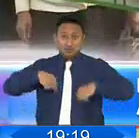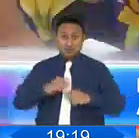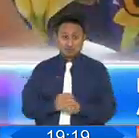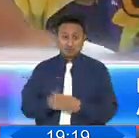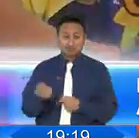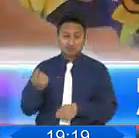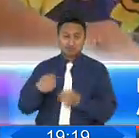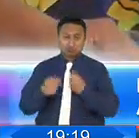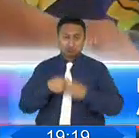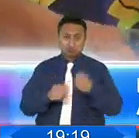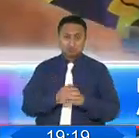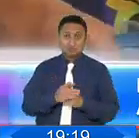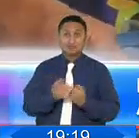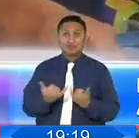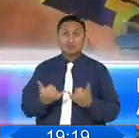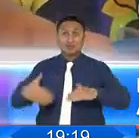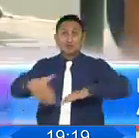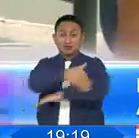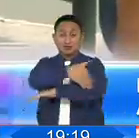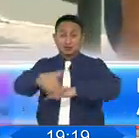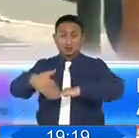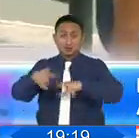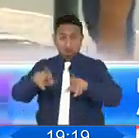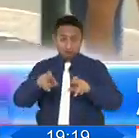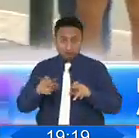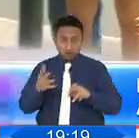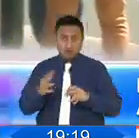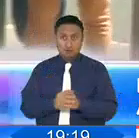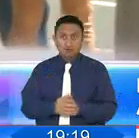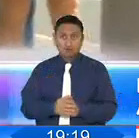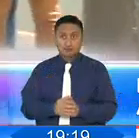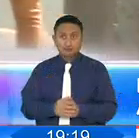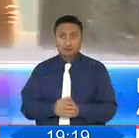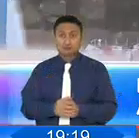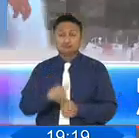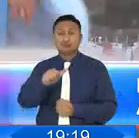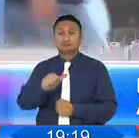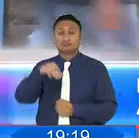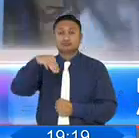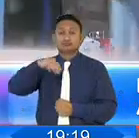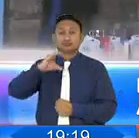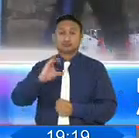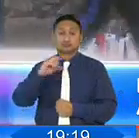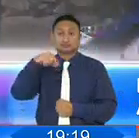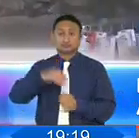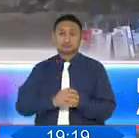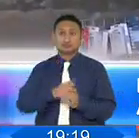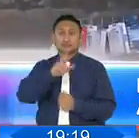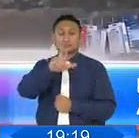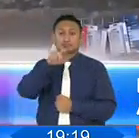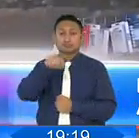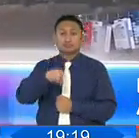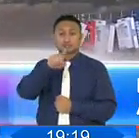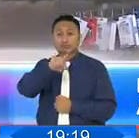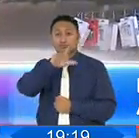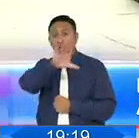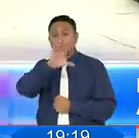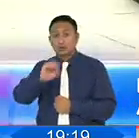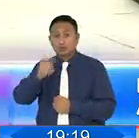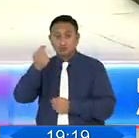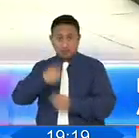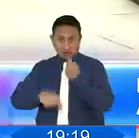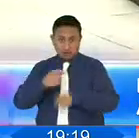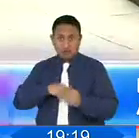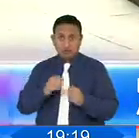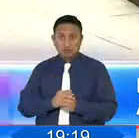de negocio que se ofertan en el espacio público sin permisos. La Agencia Distrital de Comercio aseguró que 3.150 vendedores cuentan